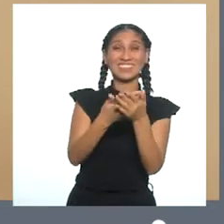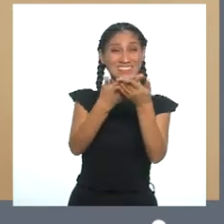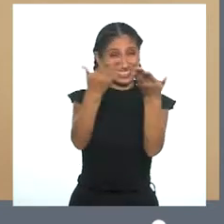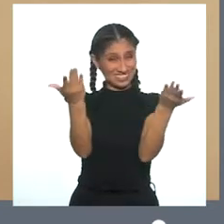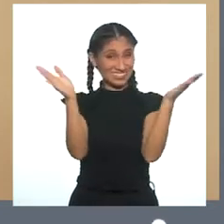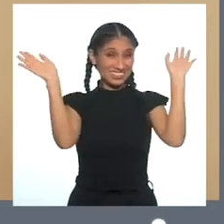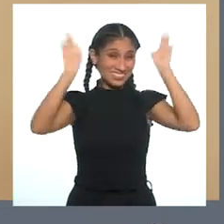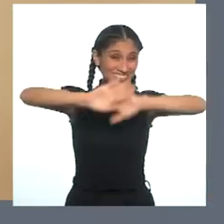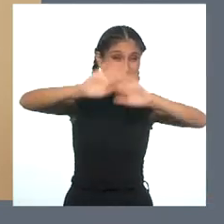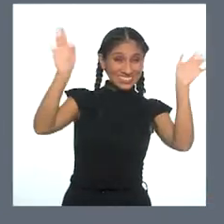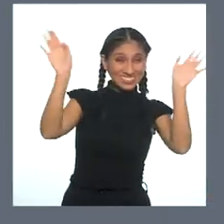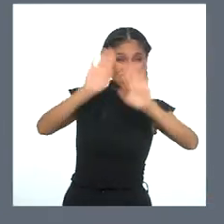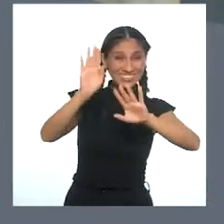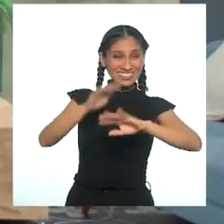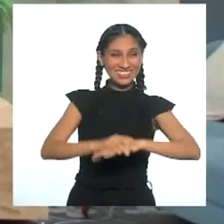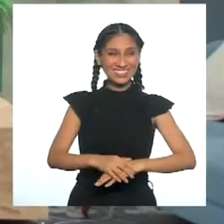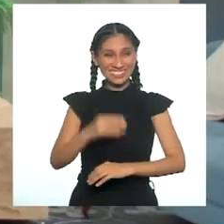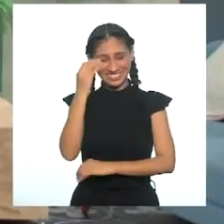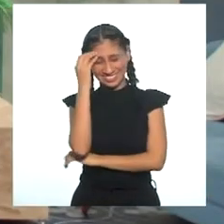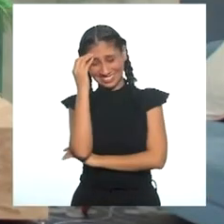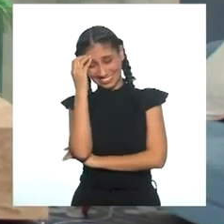todos. ¡Chaucito!